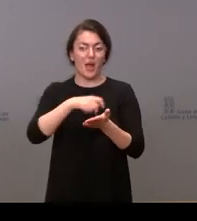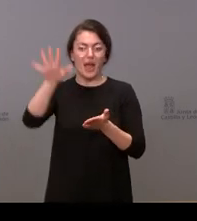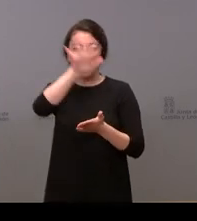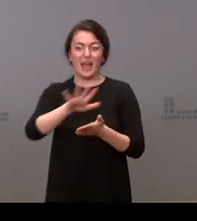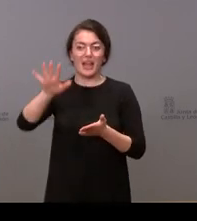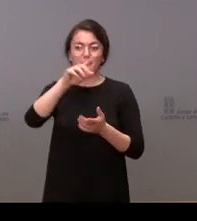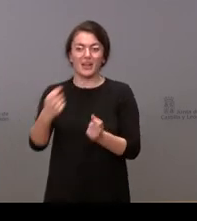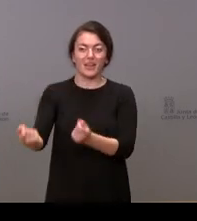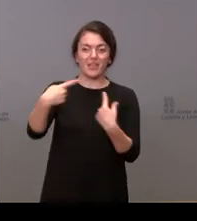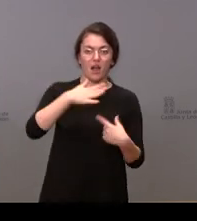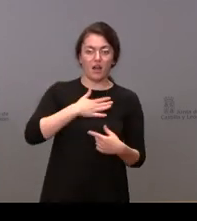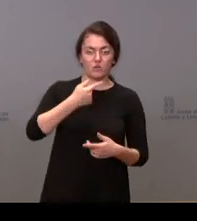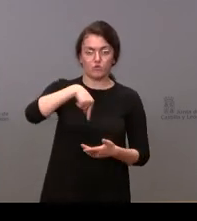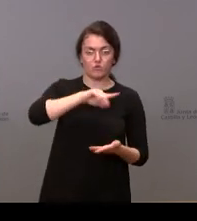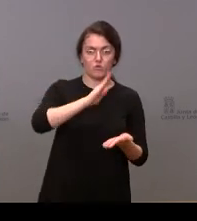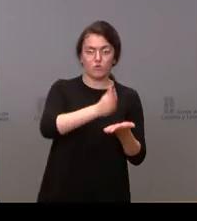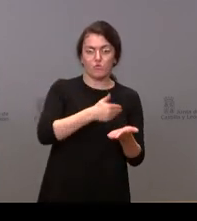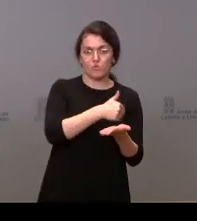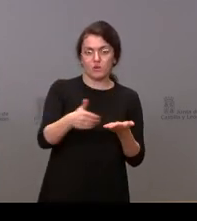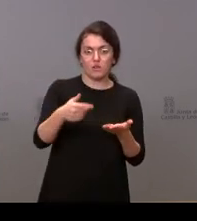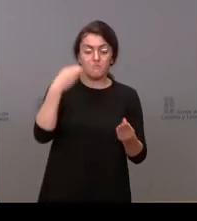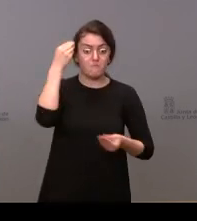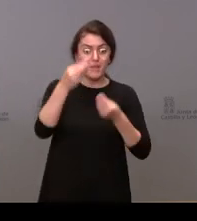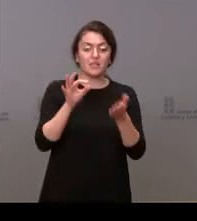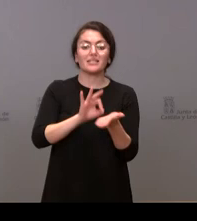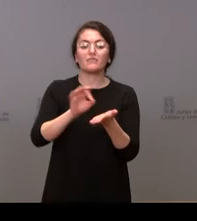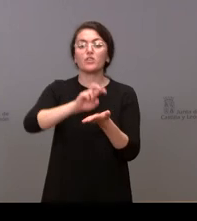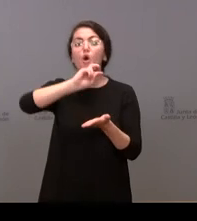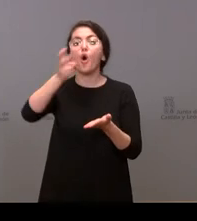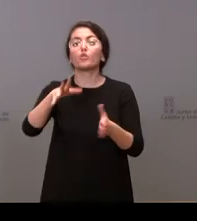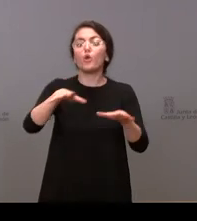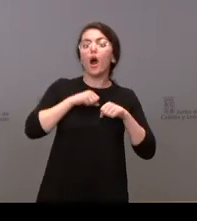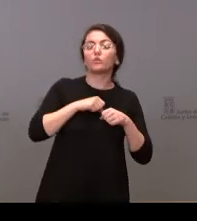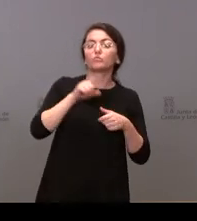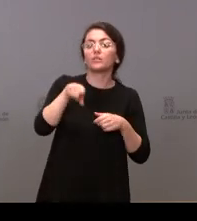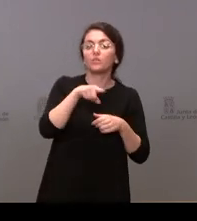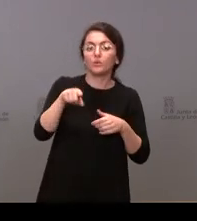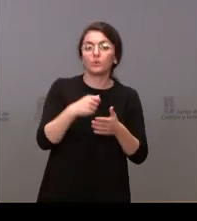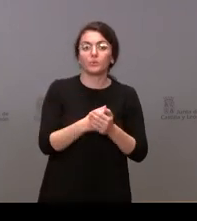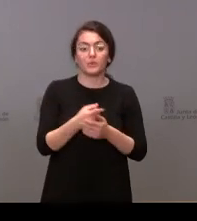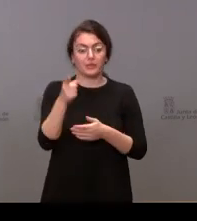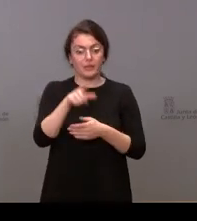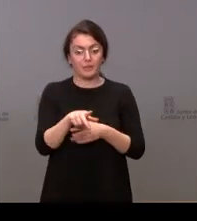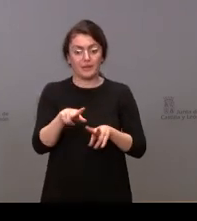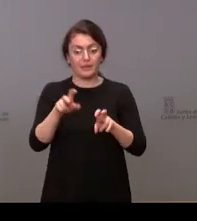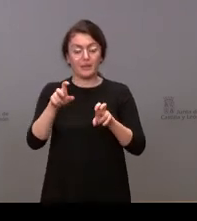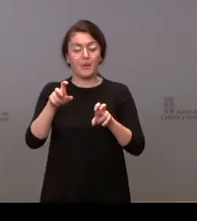más en la comunidad, alguna institución, alguna sede? Y para el director